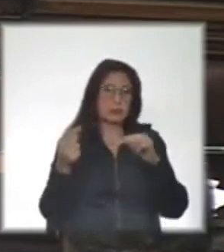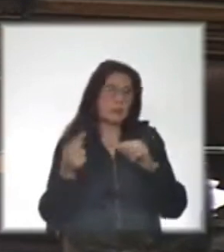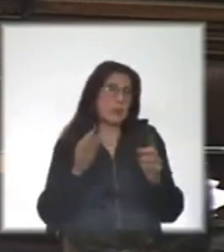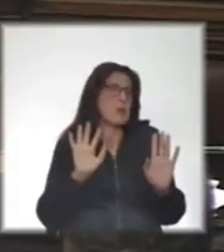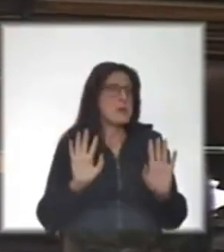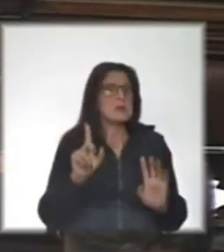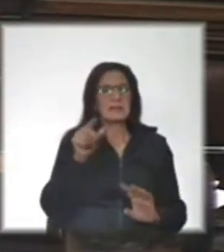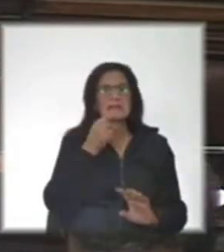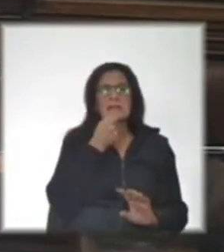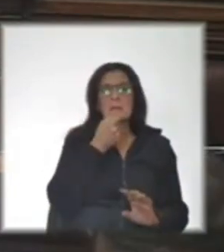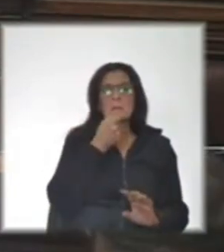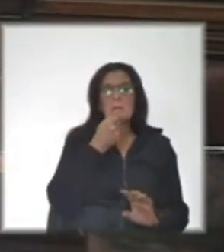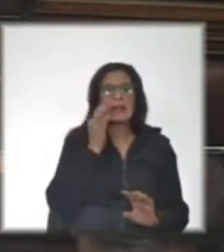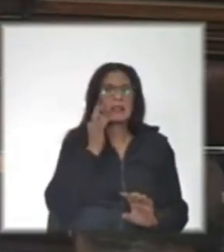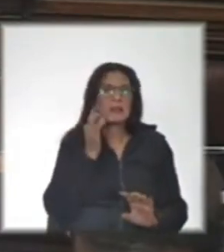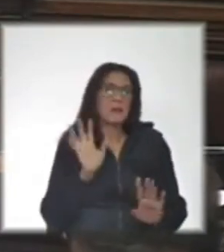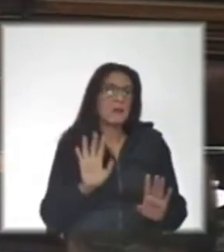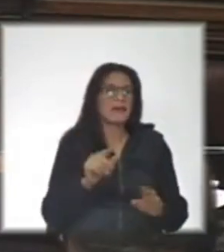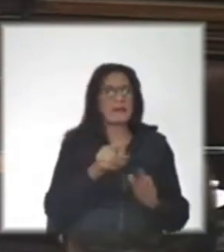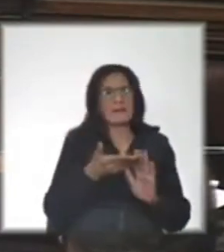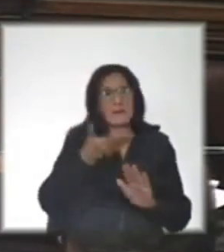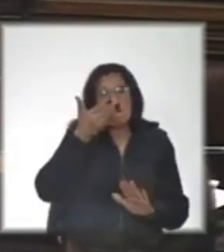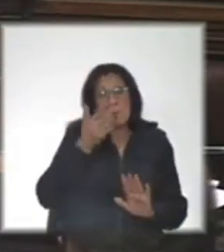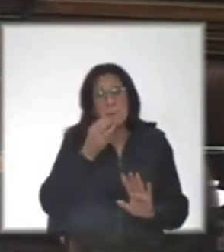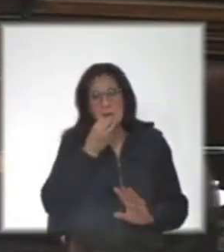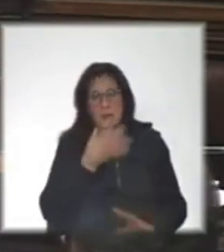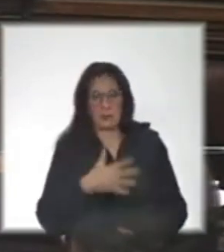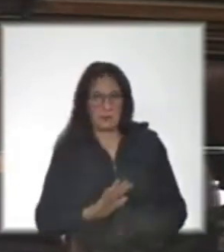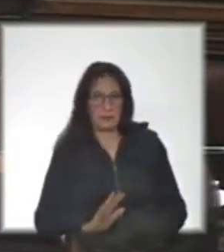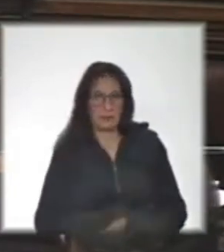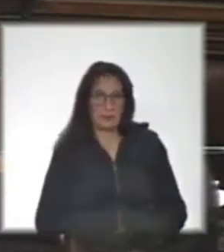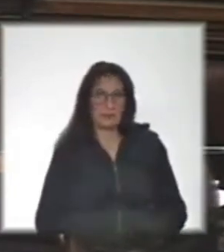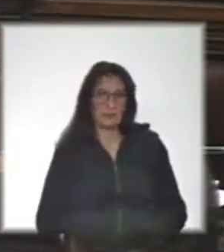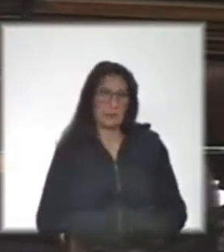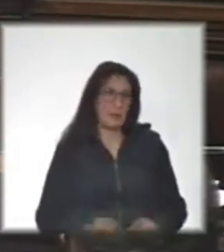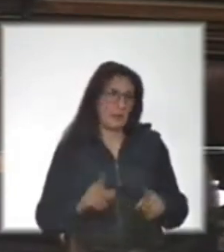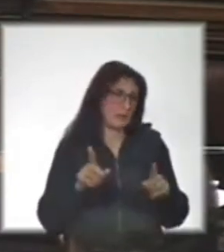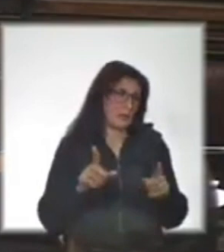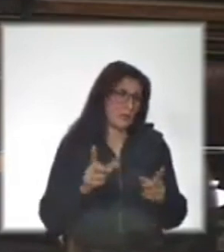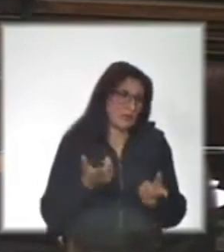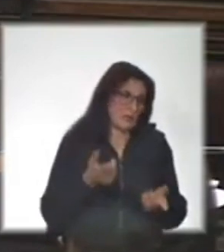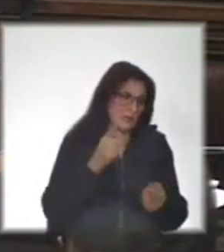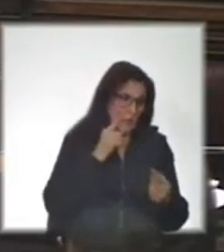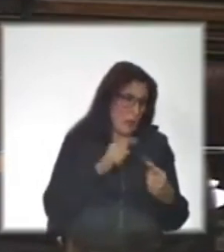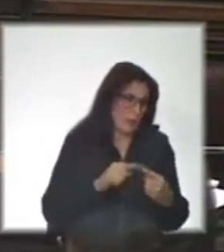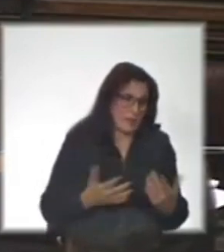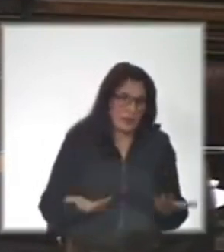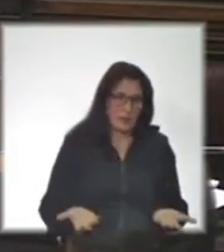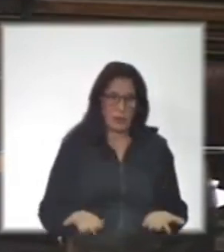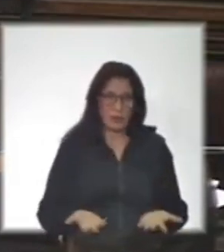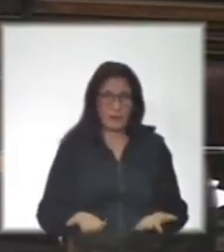son simpáticas con ellos son más generosos. Eso es un hecho objetivo.